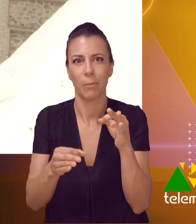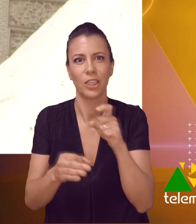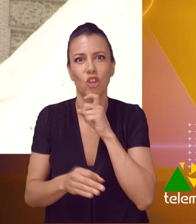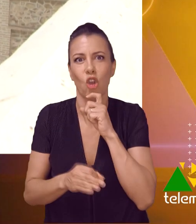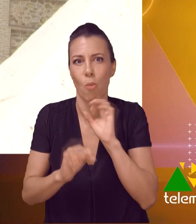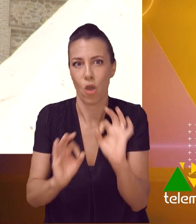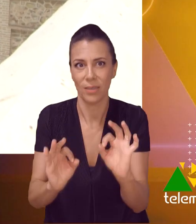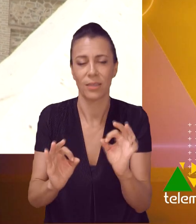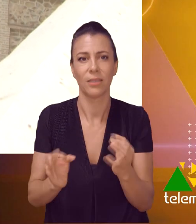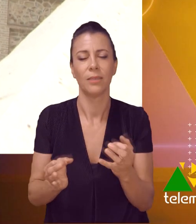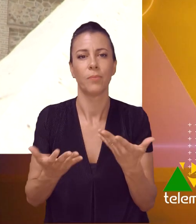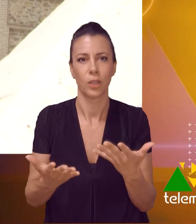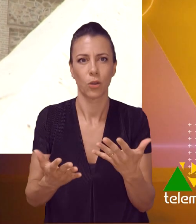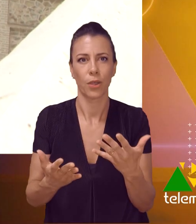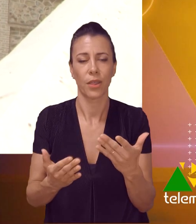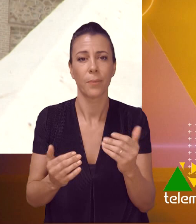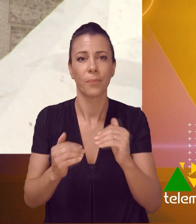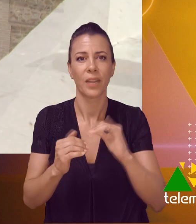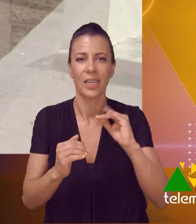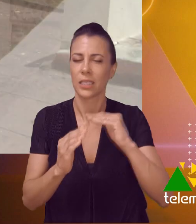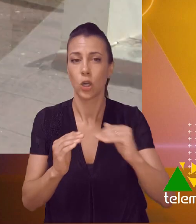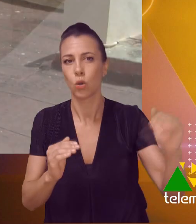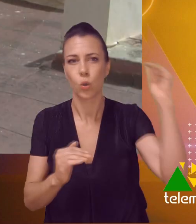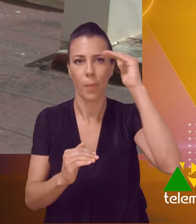como es, ¿no? Es decir, exteriormente en la parte superior.